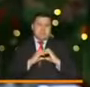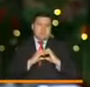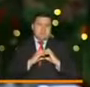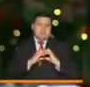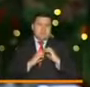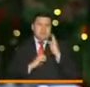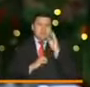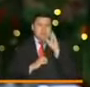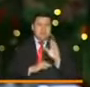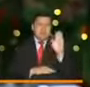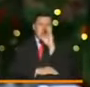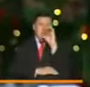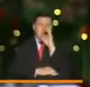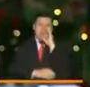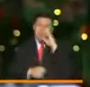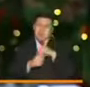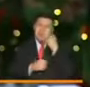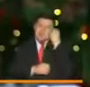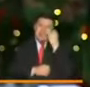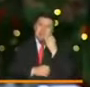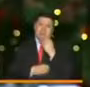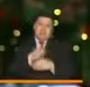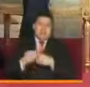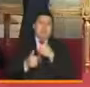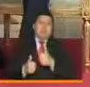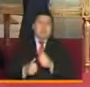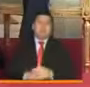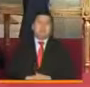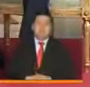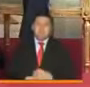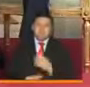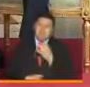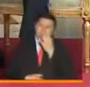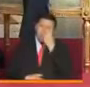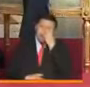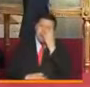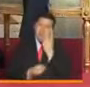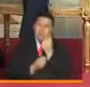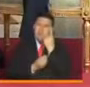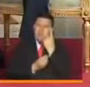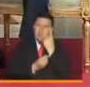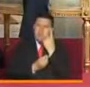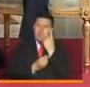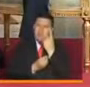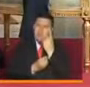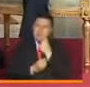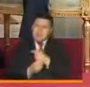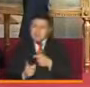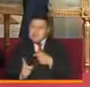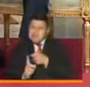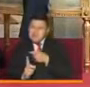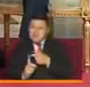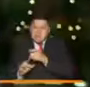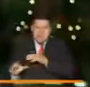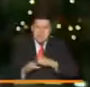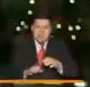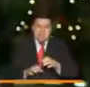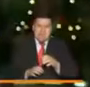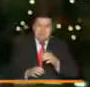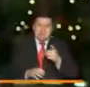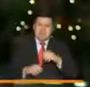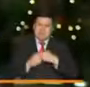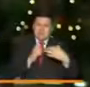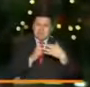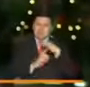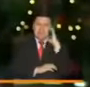todo en el testimonio de los colombianos, la idea de que lo hicieron bien. ¿Por qué matizar políticamente los crímenes es una acción que le ha hecho